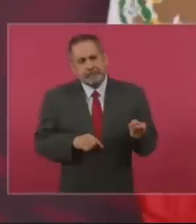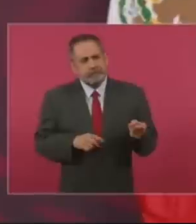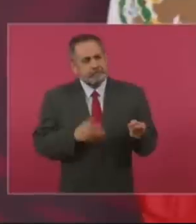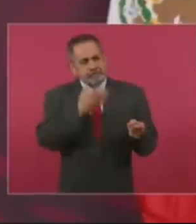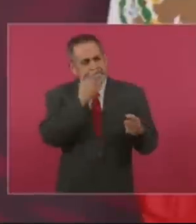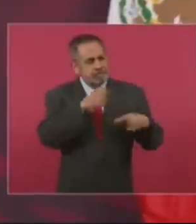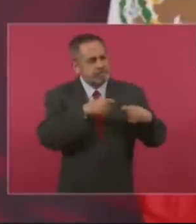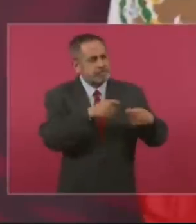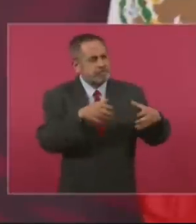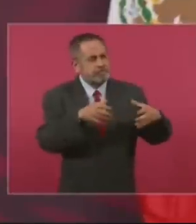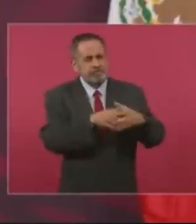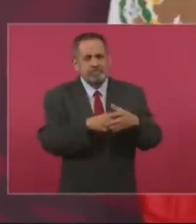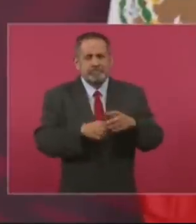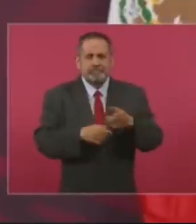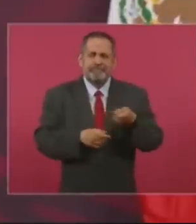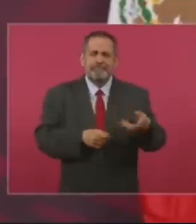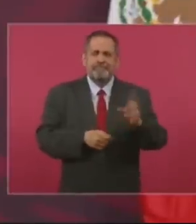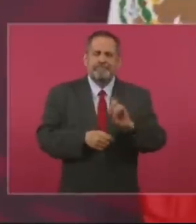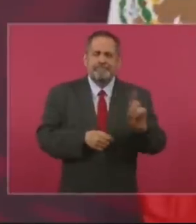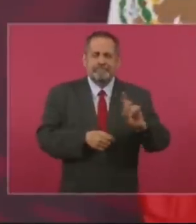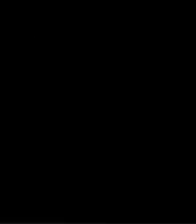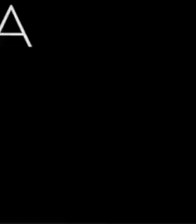conservador de derecha